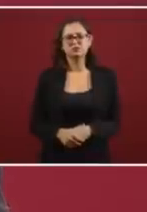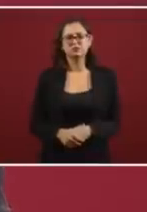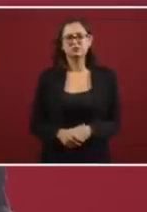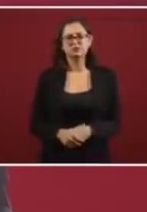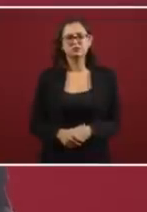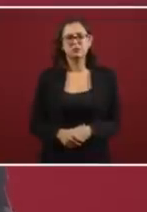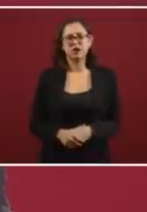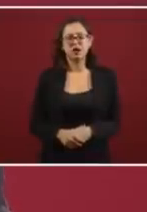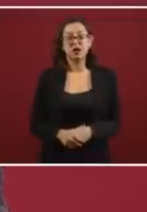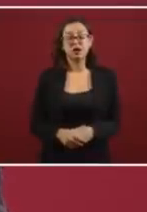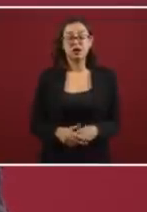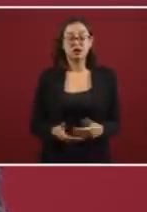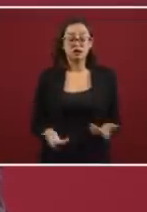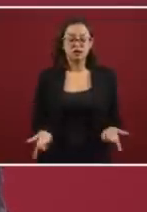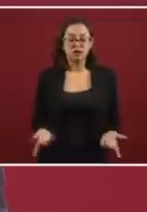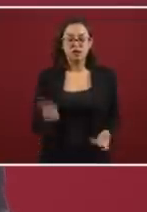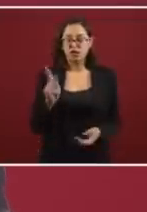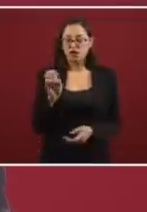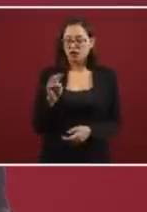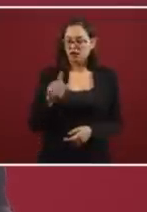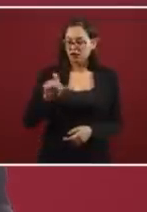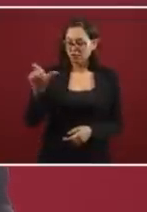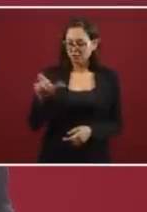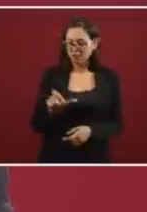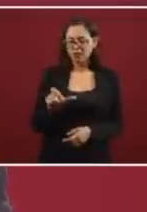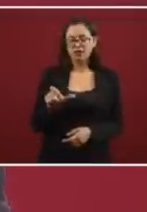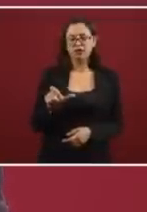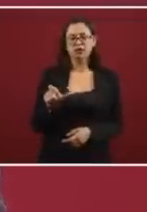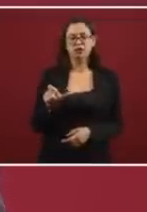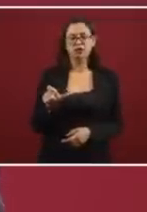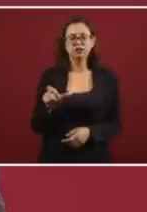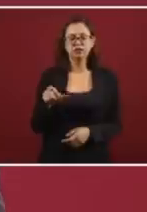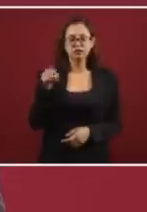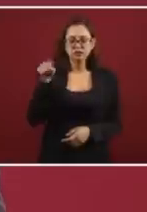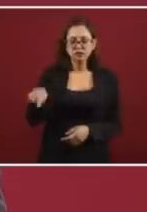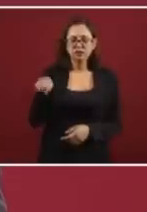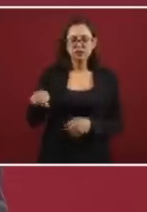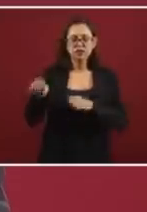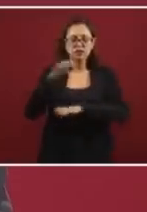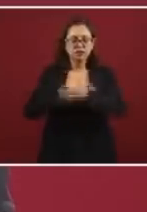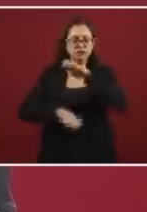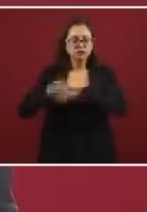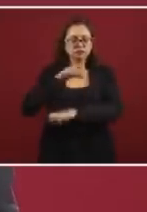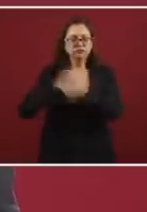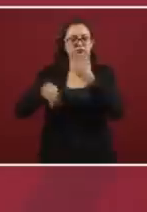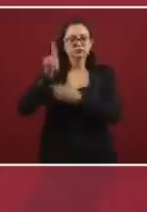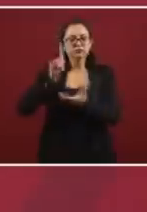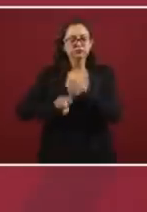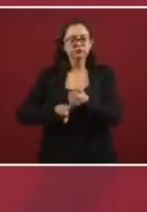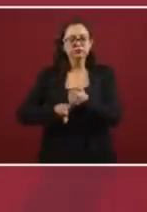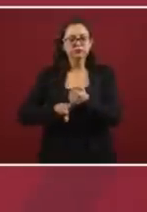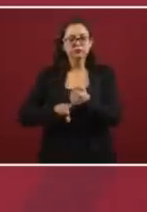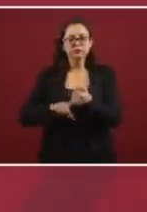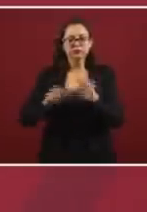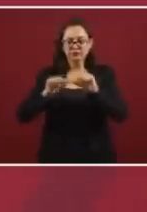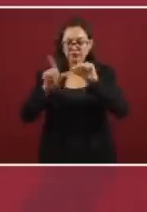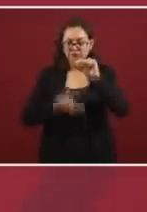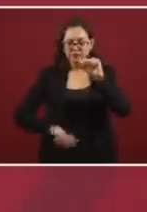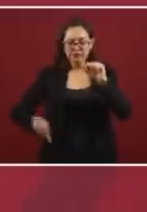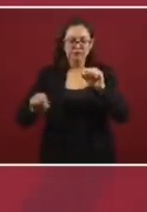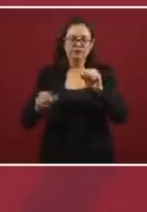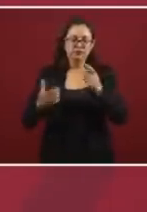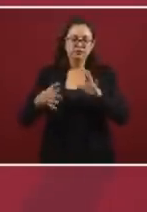pemex era una de las empresas de la nación